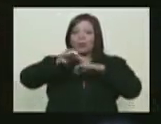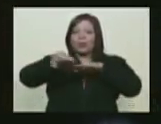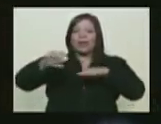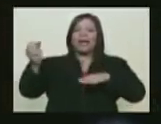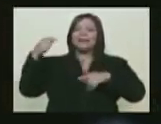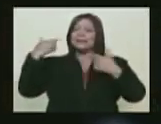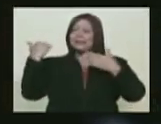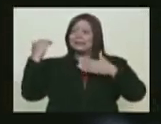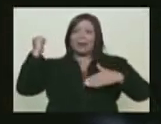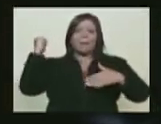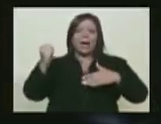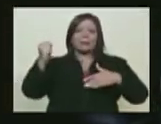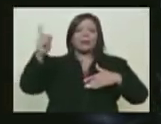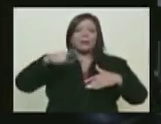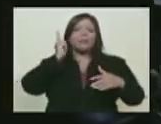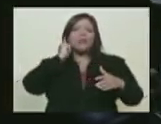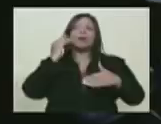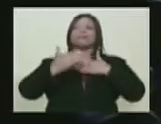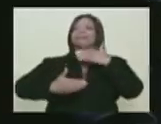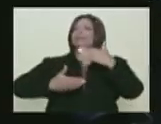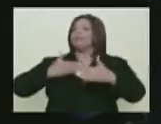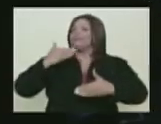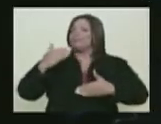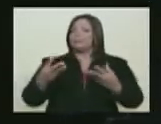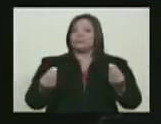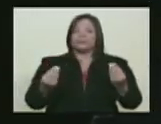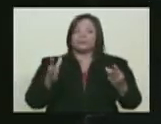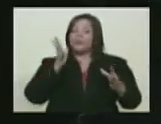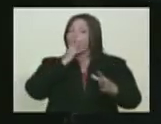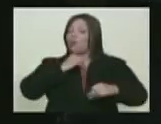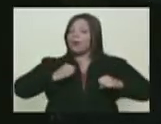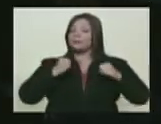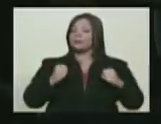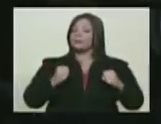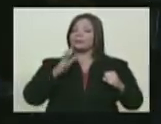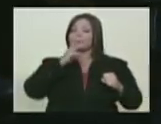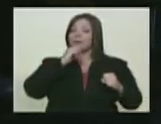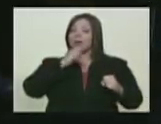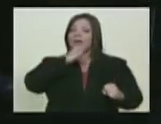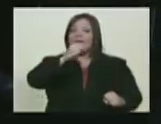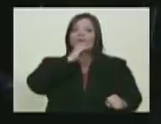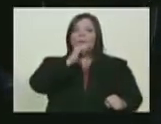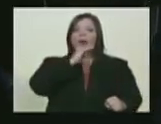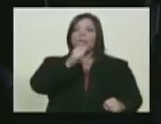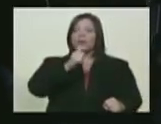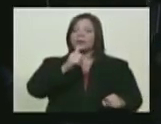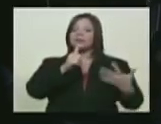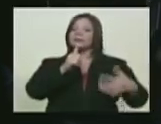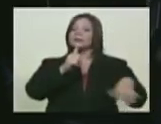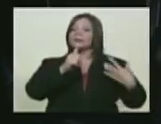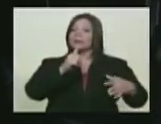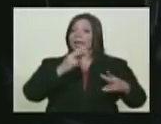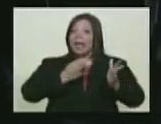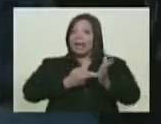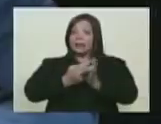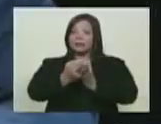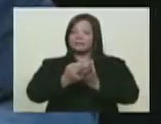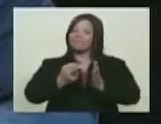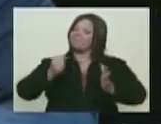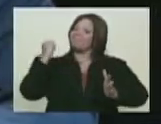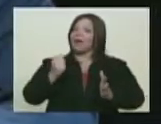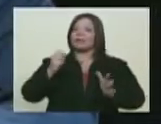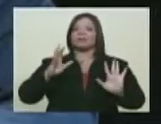matarla. Es un continuo de la inseguridad de ser informador honesto en México. Pero fíjate